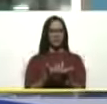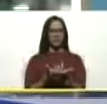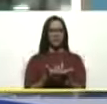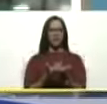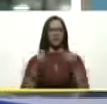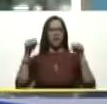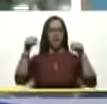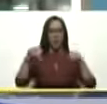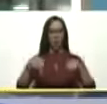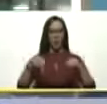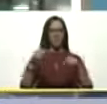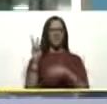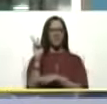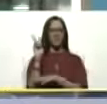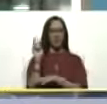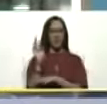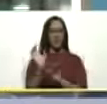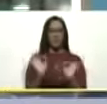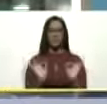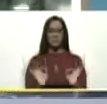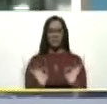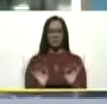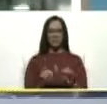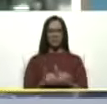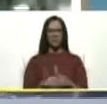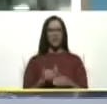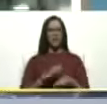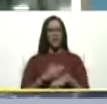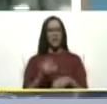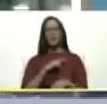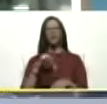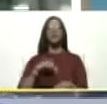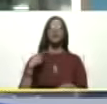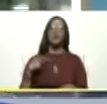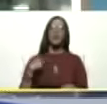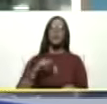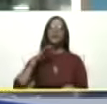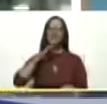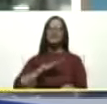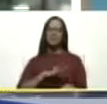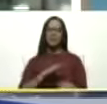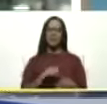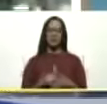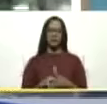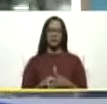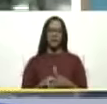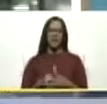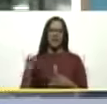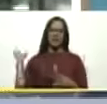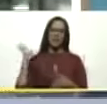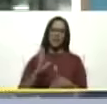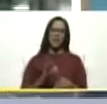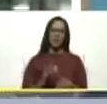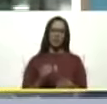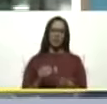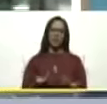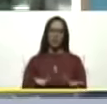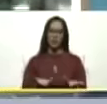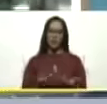hoy viernes precisamente, porque nosotros tenemos que estar llevando el pulso